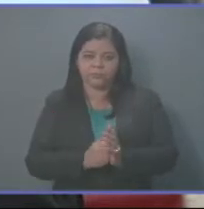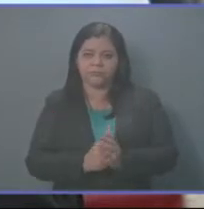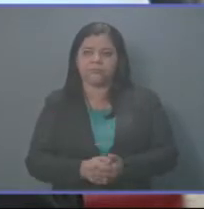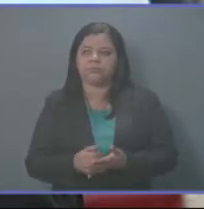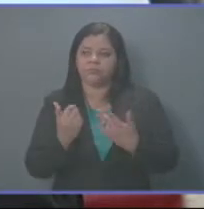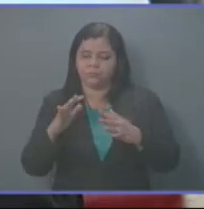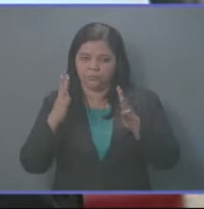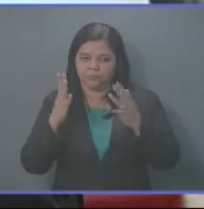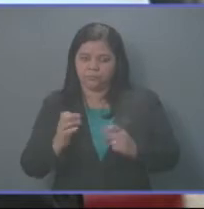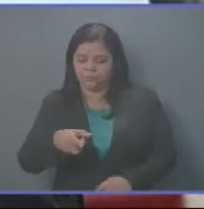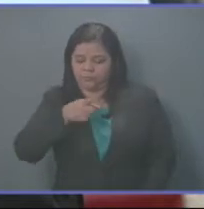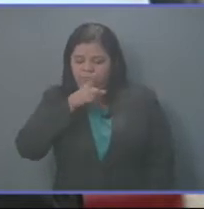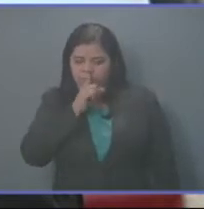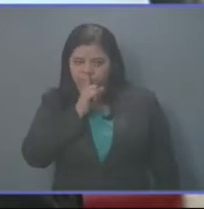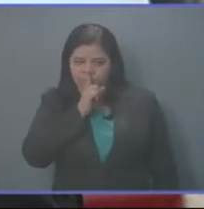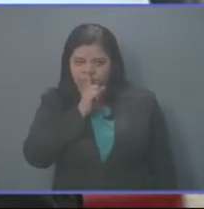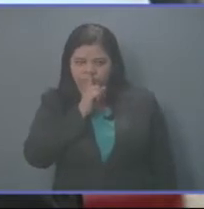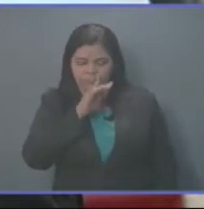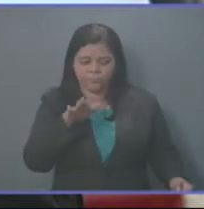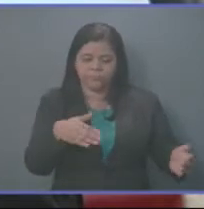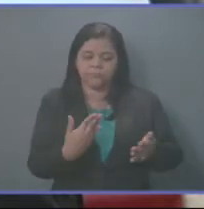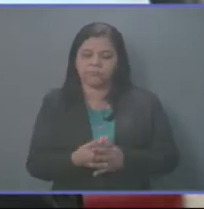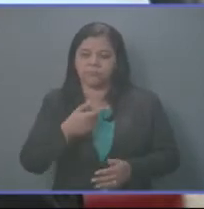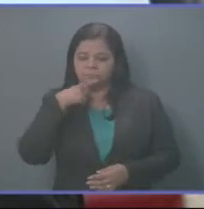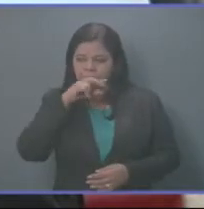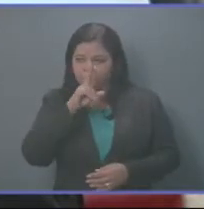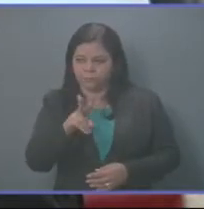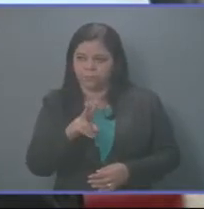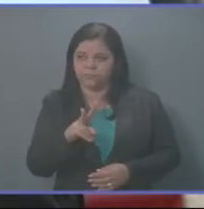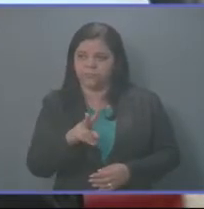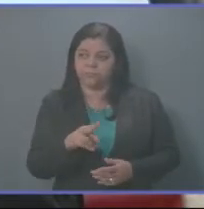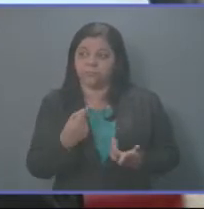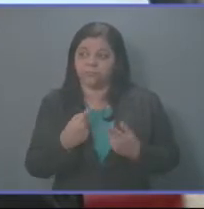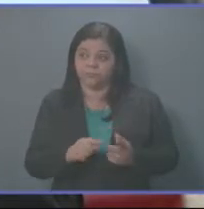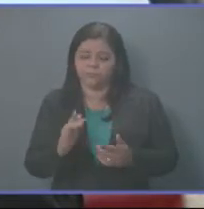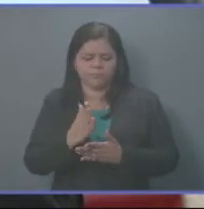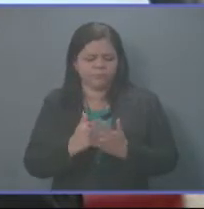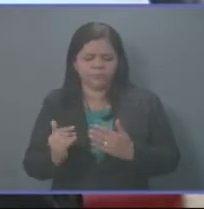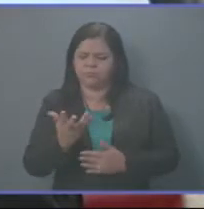ha querido callar la voz del FMLN, algo que no lo